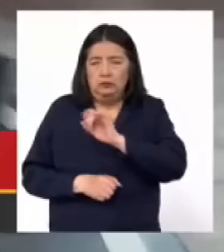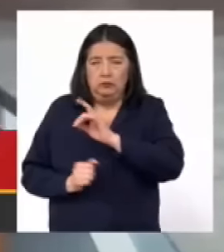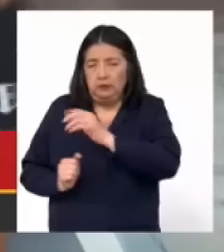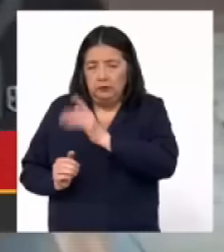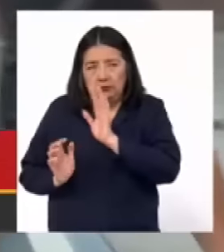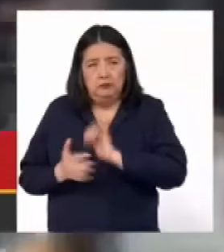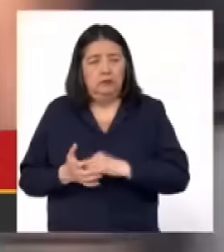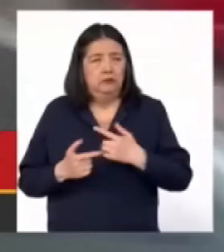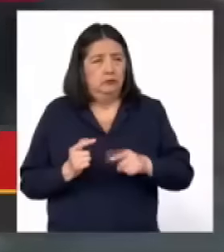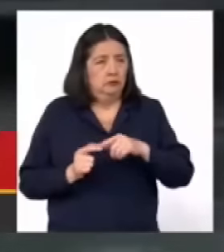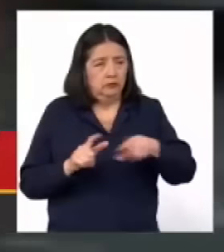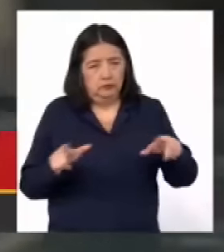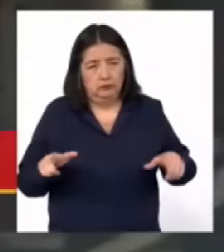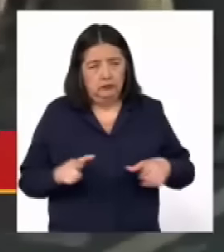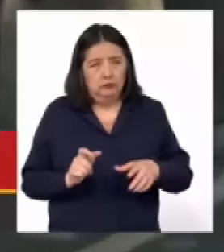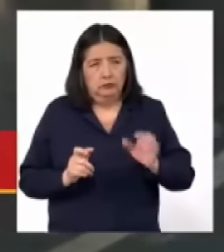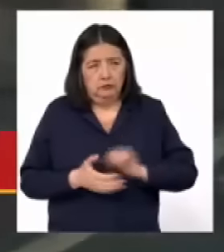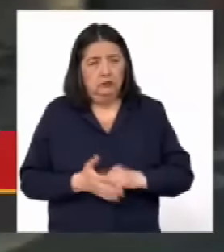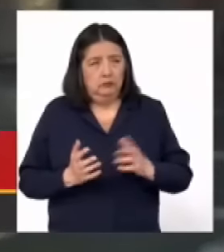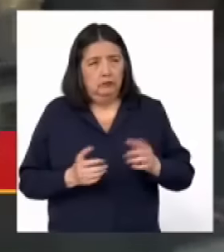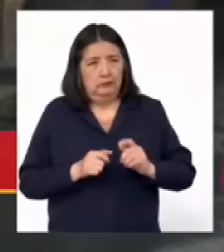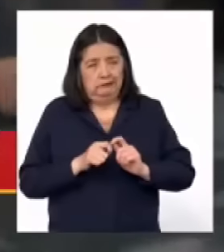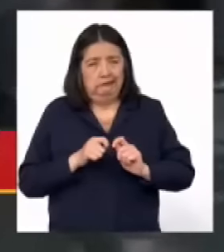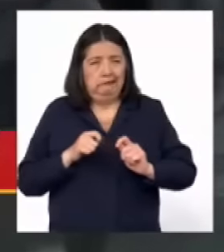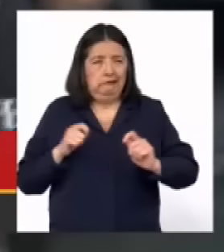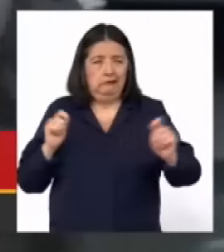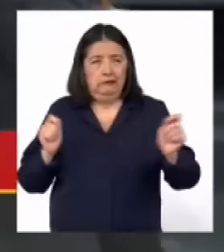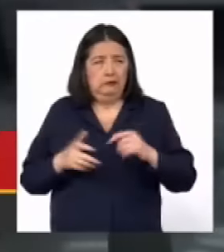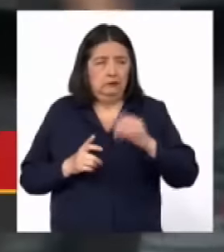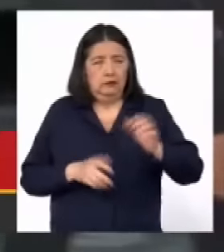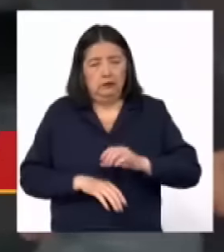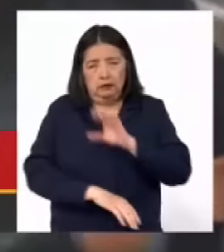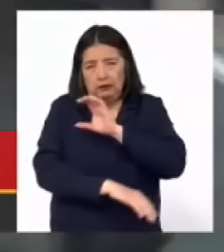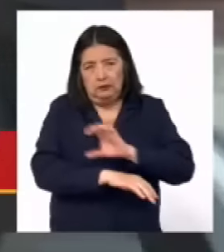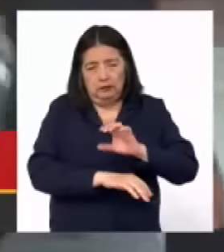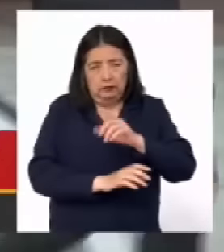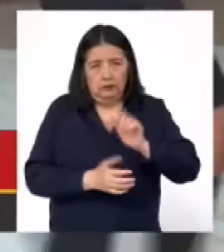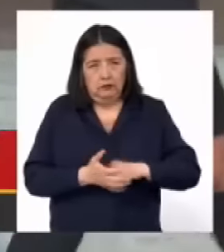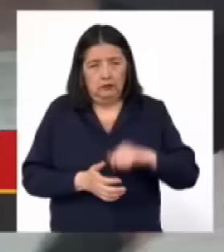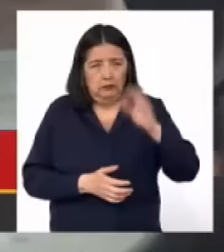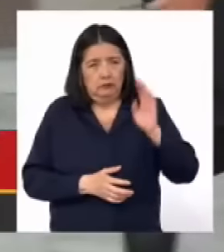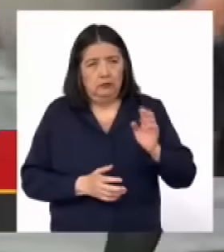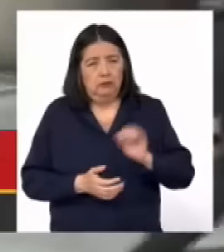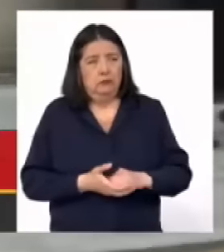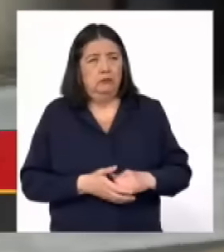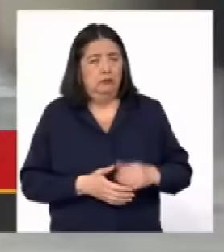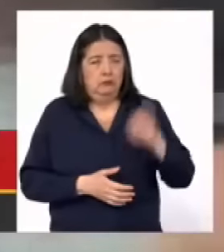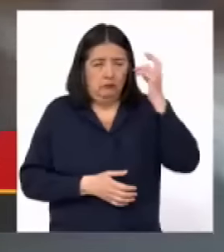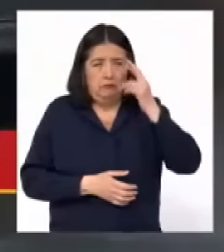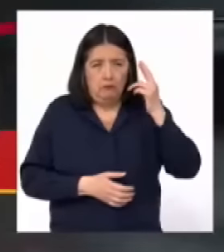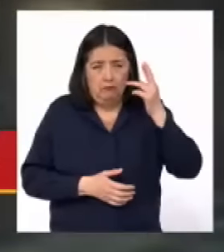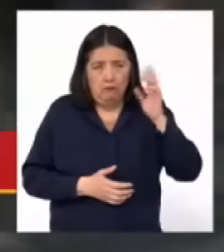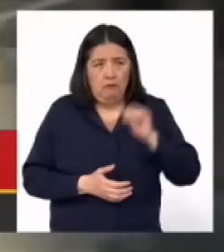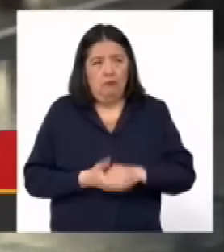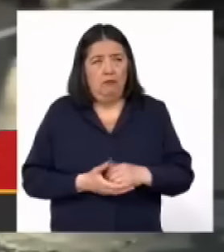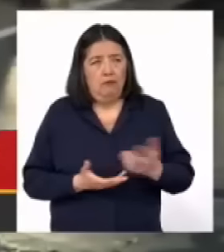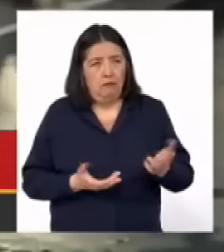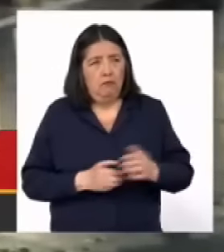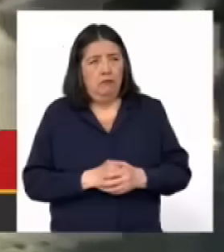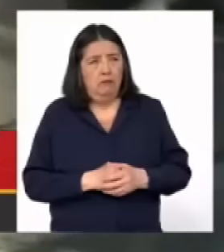Alegre, que son zonas bastante alejadas, más en la costa de Brasil. Por esa misma